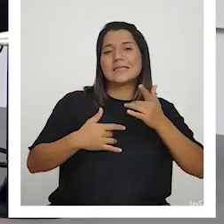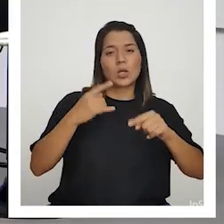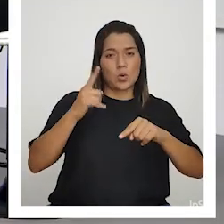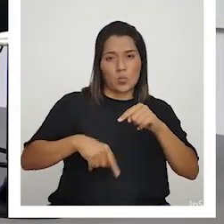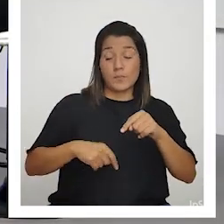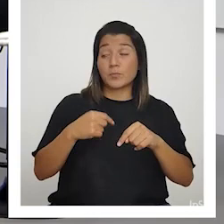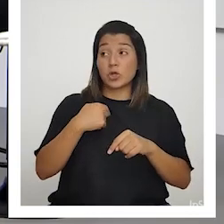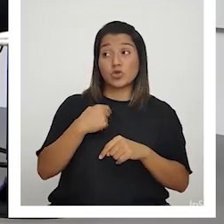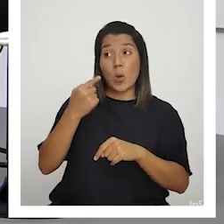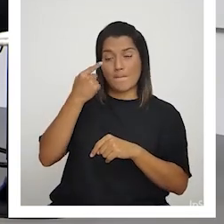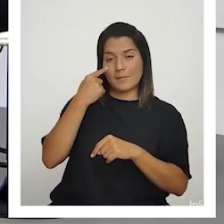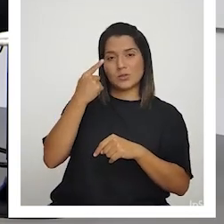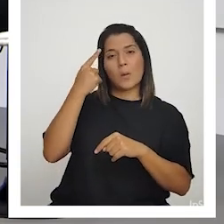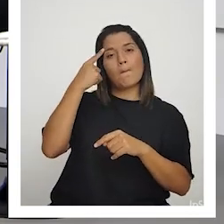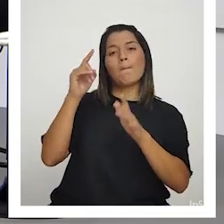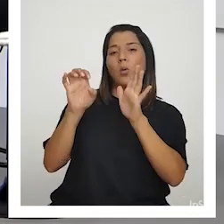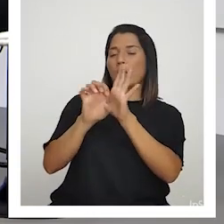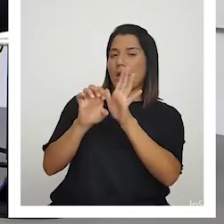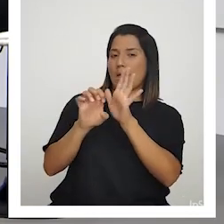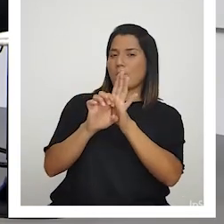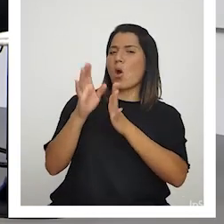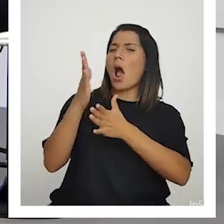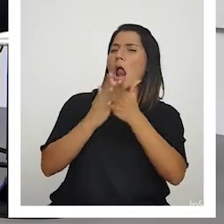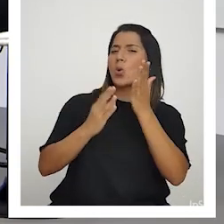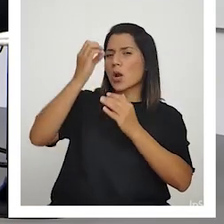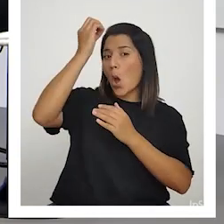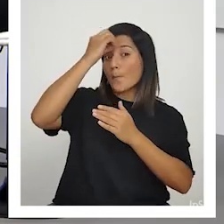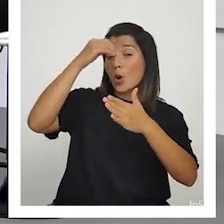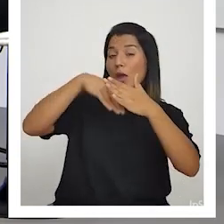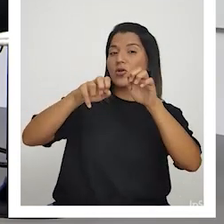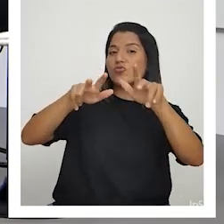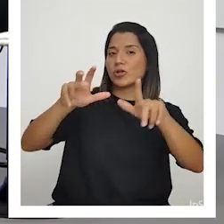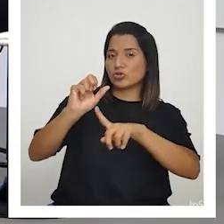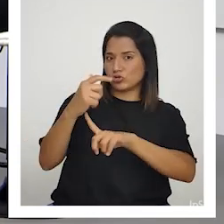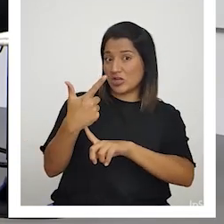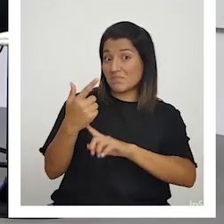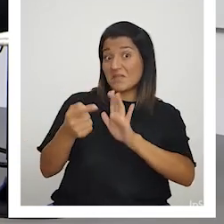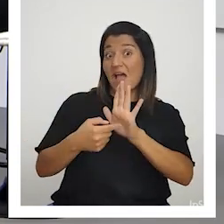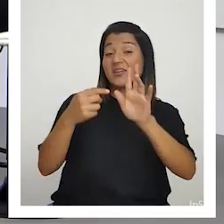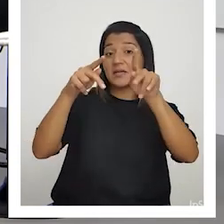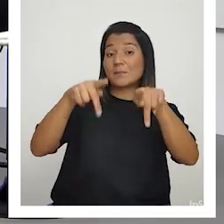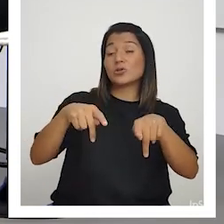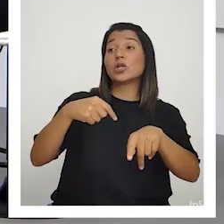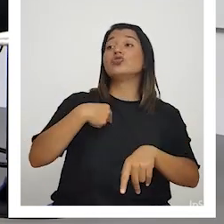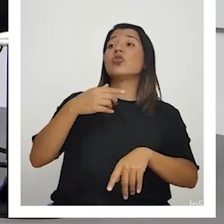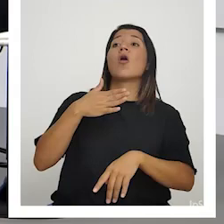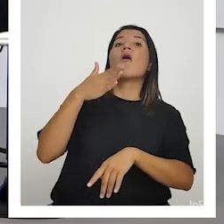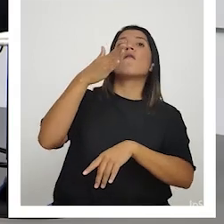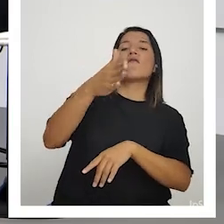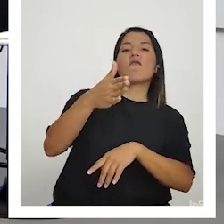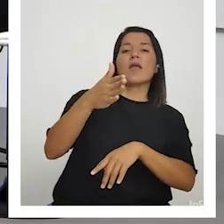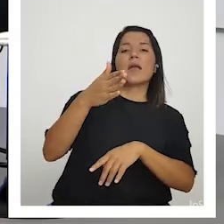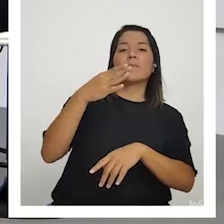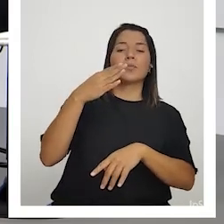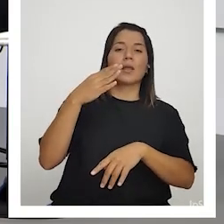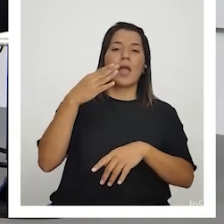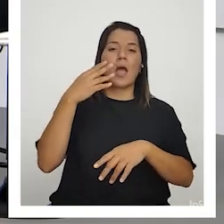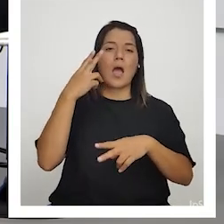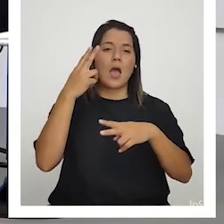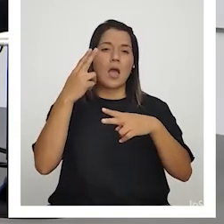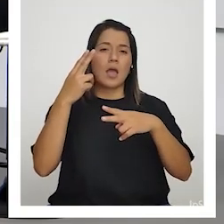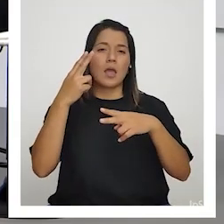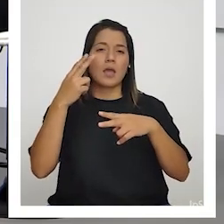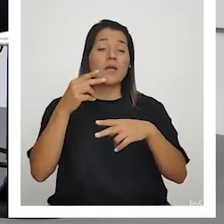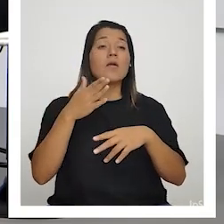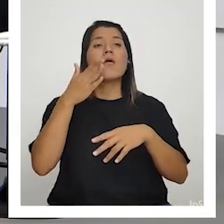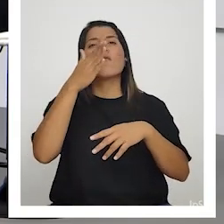ejemplo, algunos comentarios en redes sociales de personas que dicen, fui a mi cita en X lugar y me dijeron que estaba enferma por